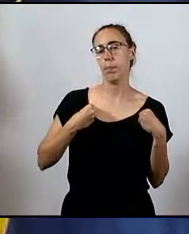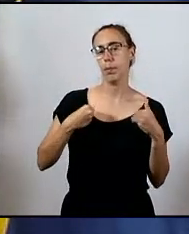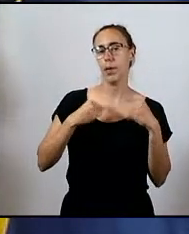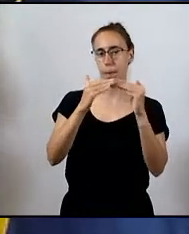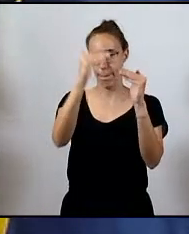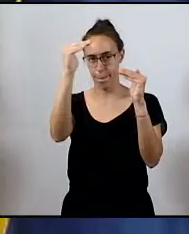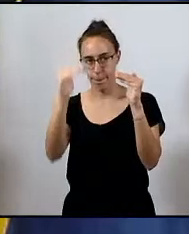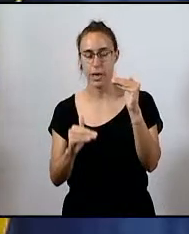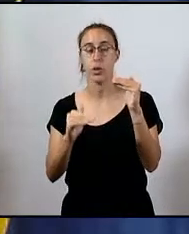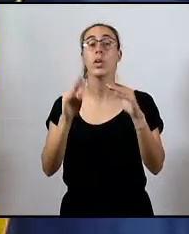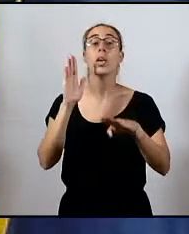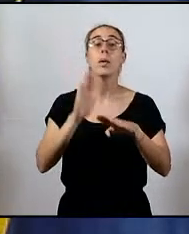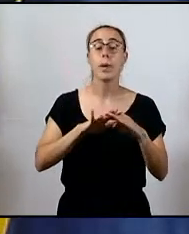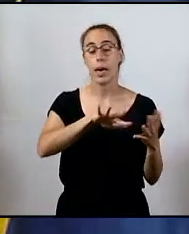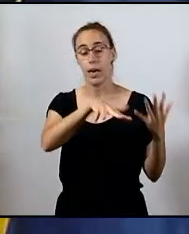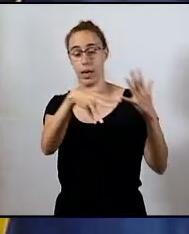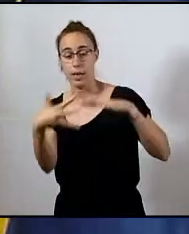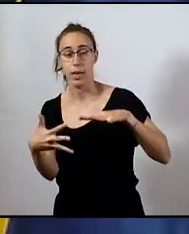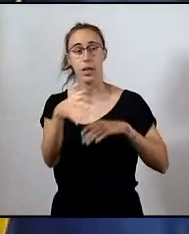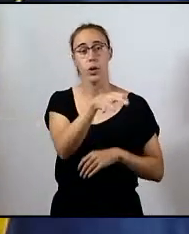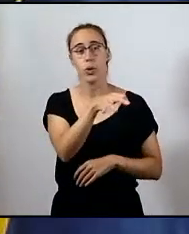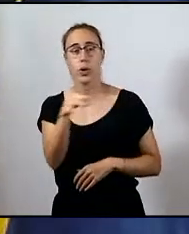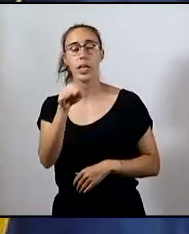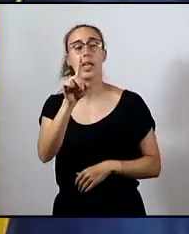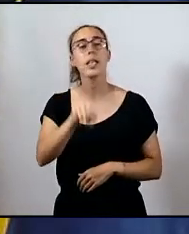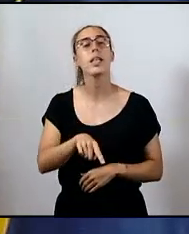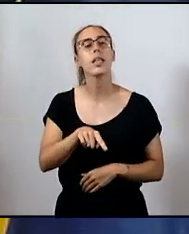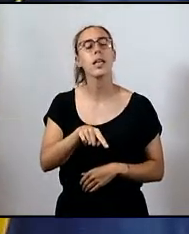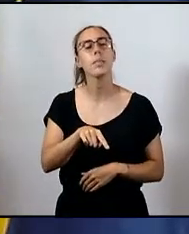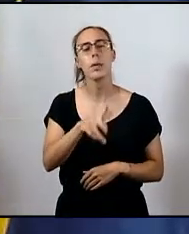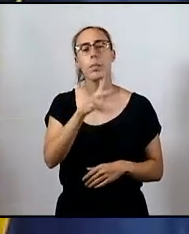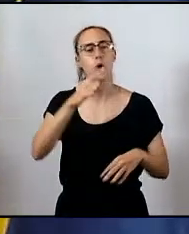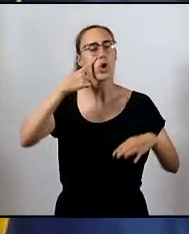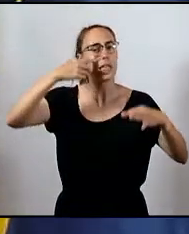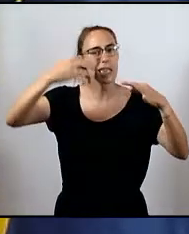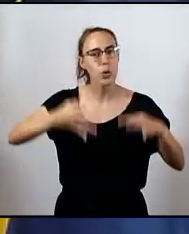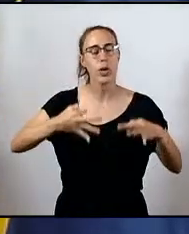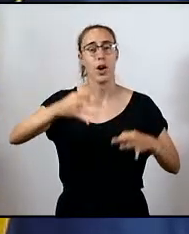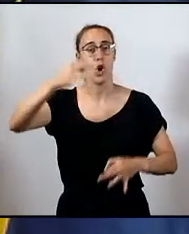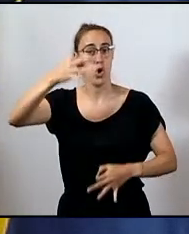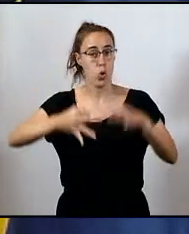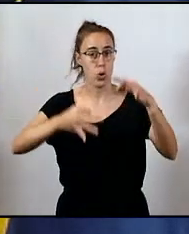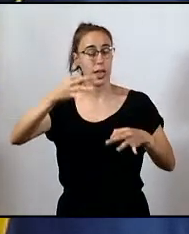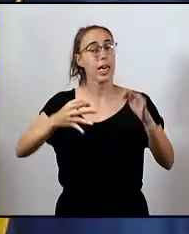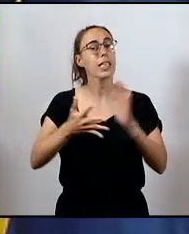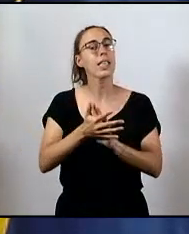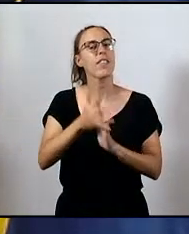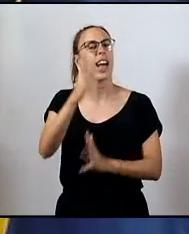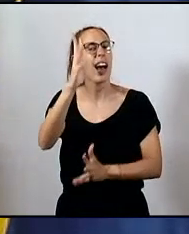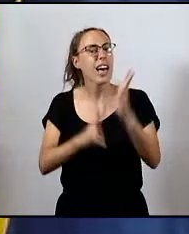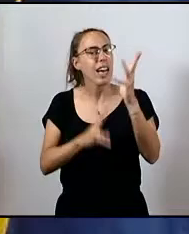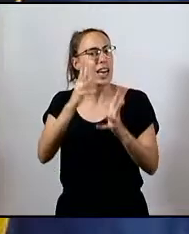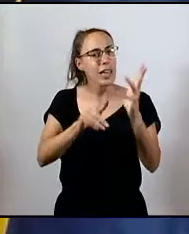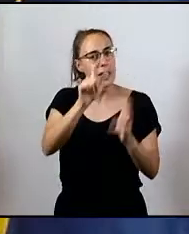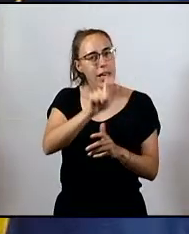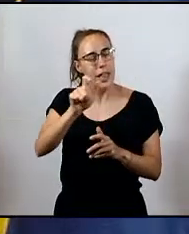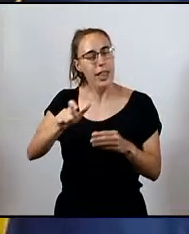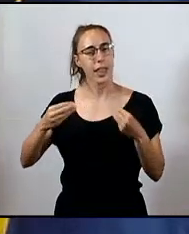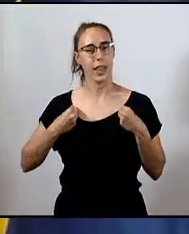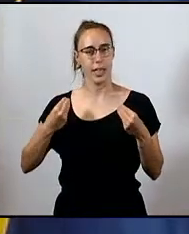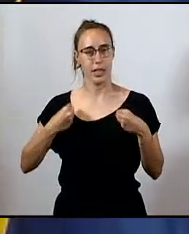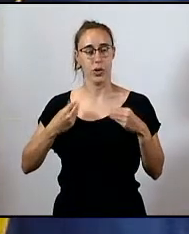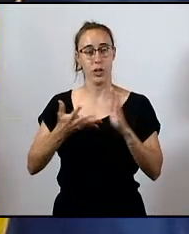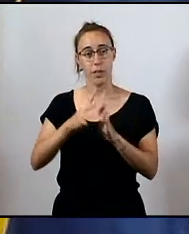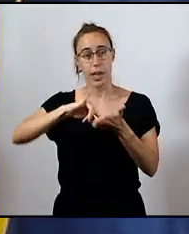la correcta aplicación de los beneficios y dar mayor seguridad jurídica, hemos creado un censo de estas poblaciones en el anexo del anteproyecto de